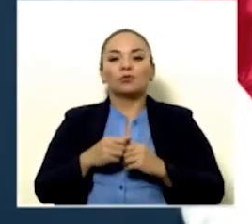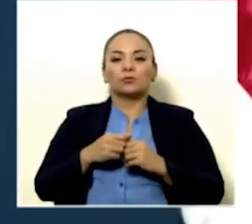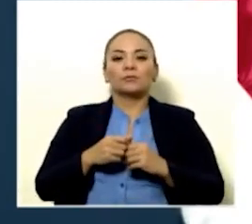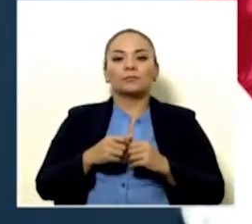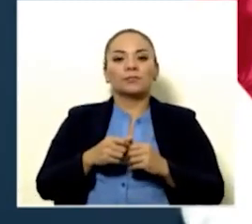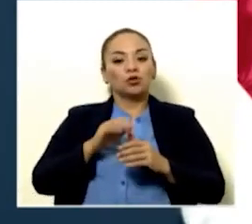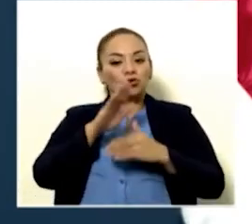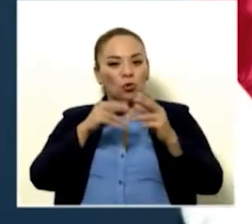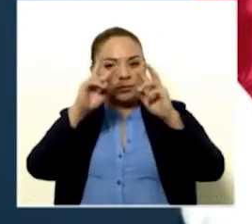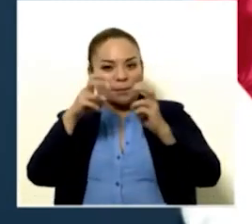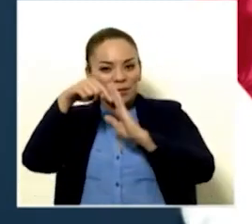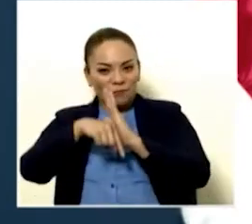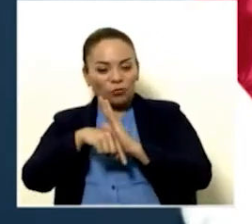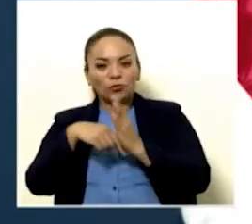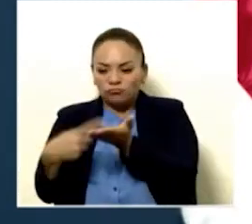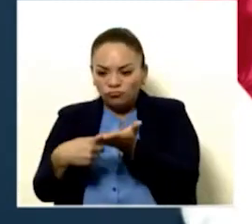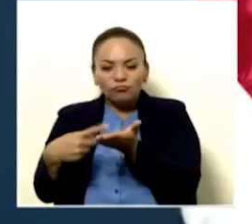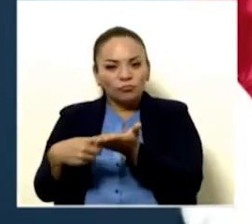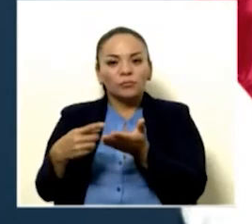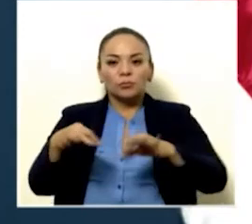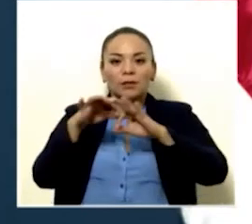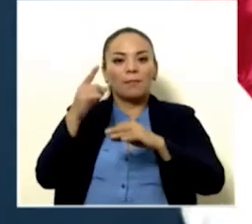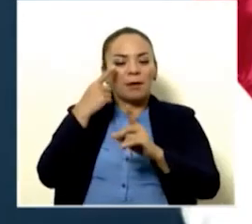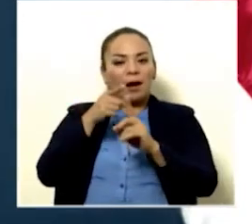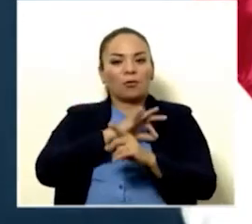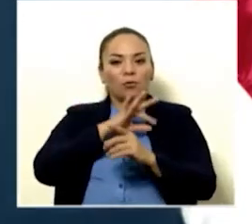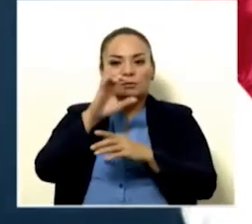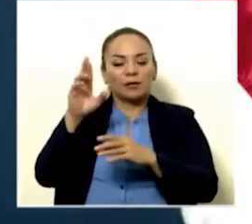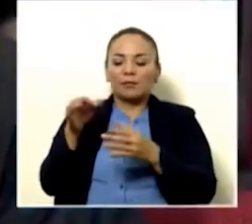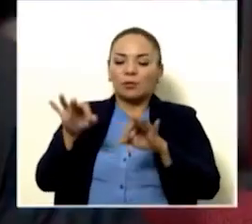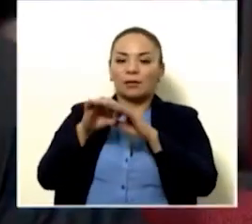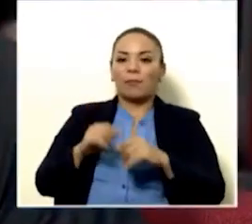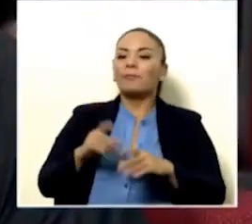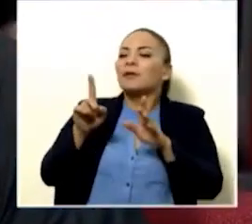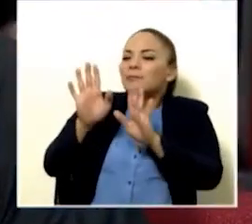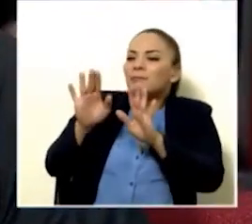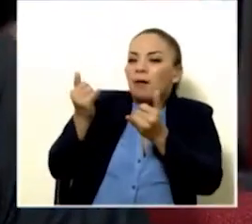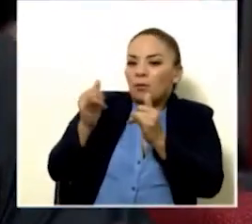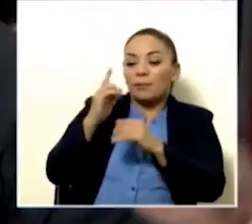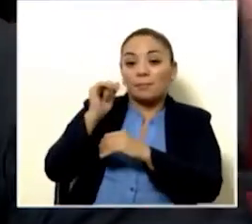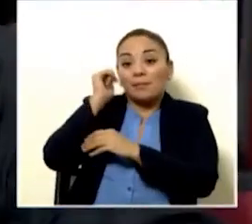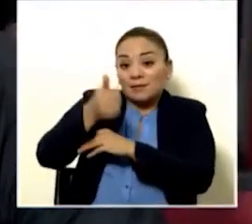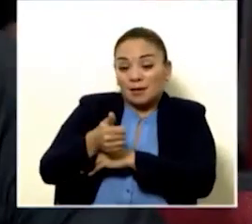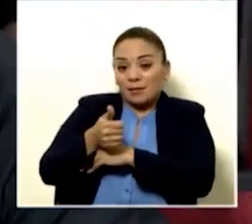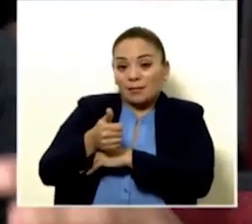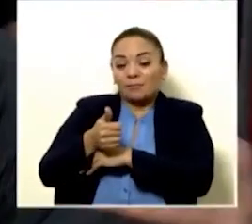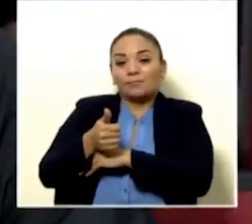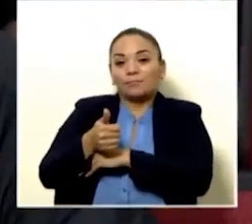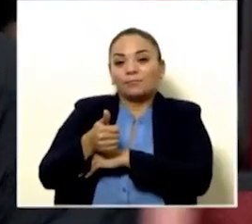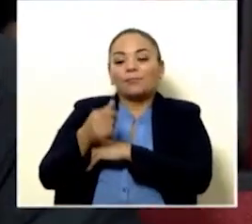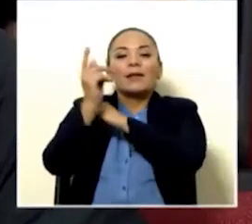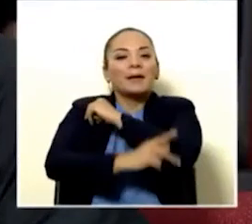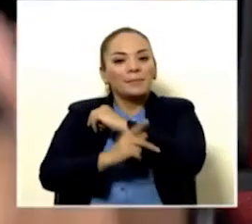de fondo sobre lo que yo creo es lo mejor para Costa Rica. Diametralmente lo llevo al otro lado. Mañana es un momento en que el país se paraliza